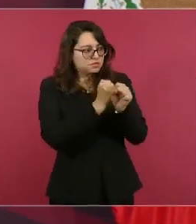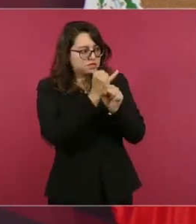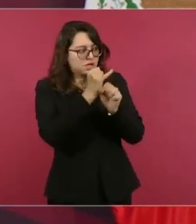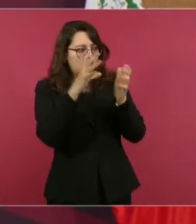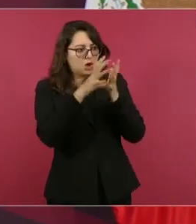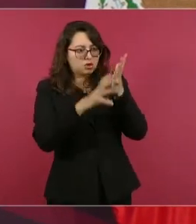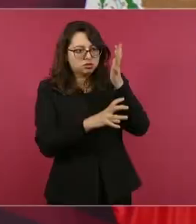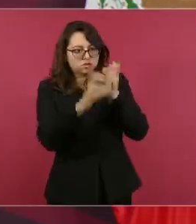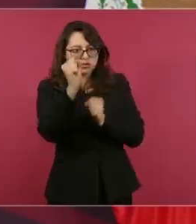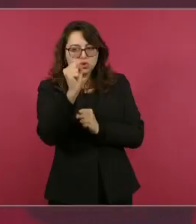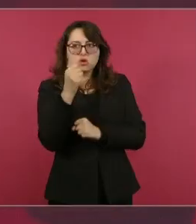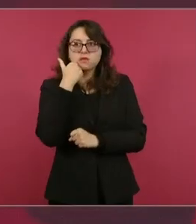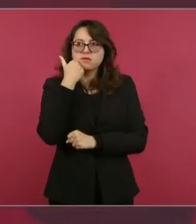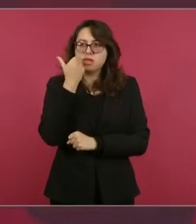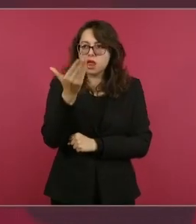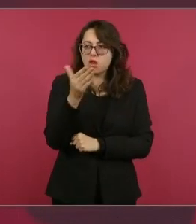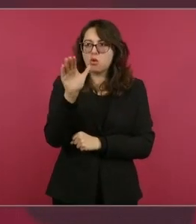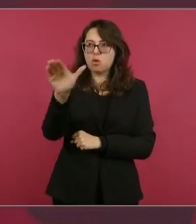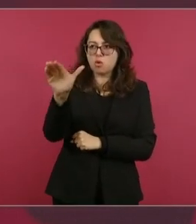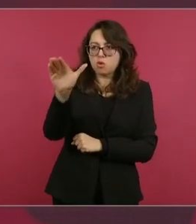de la UNAM.